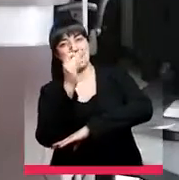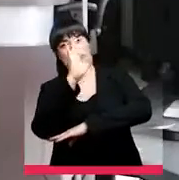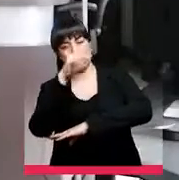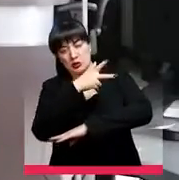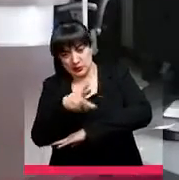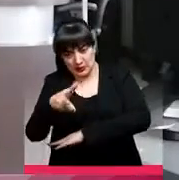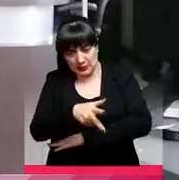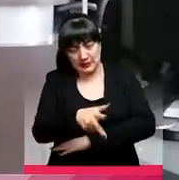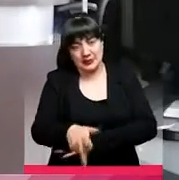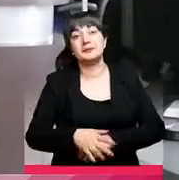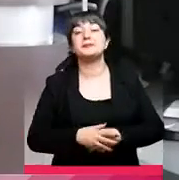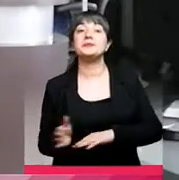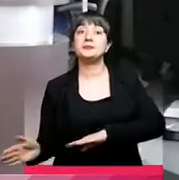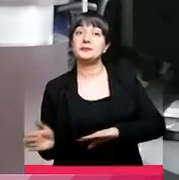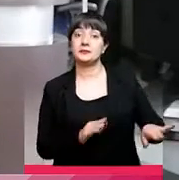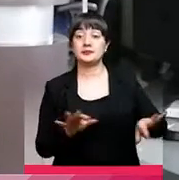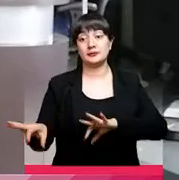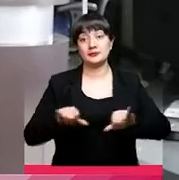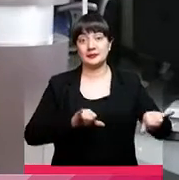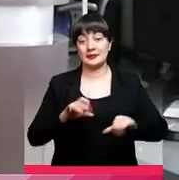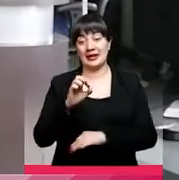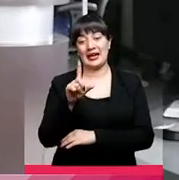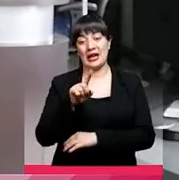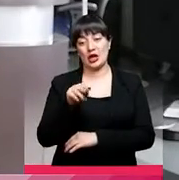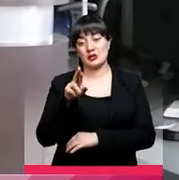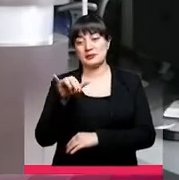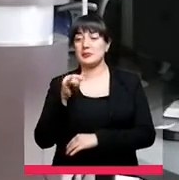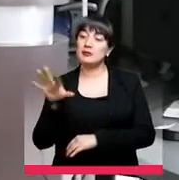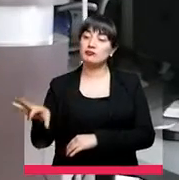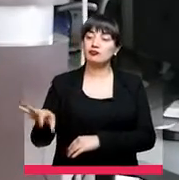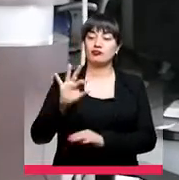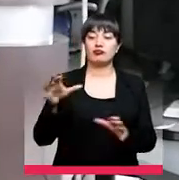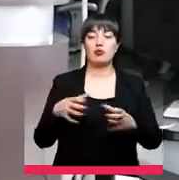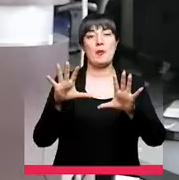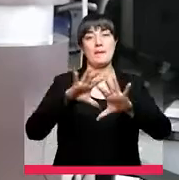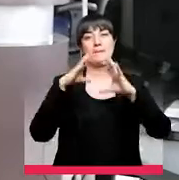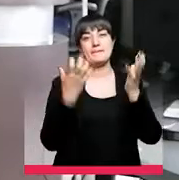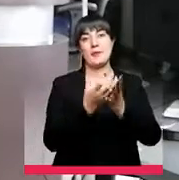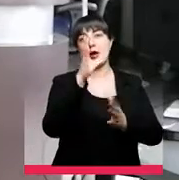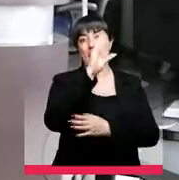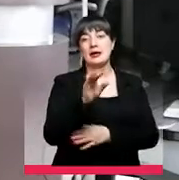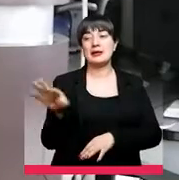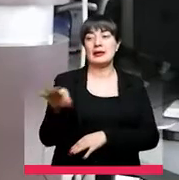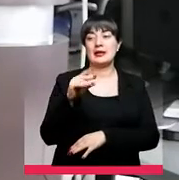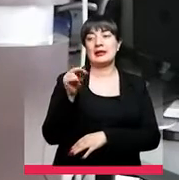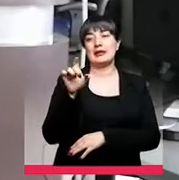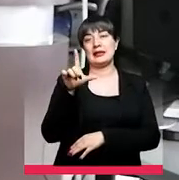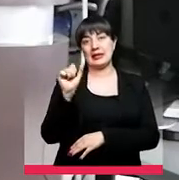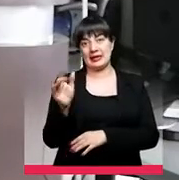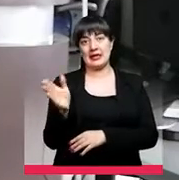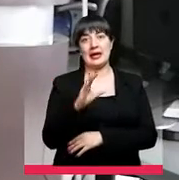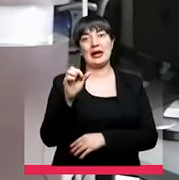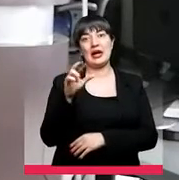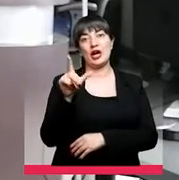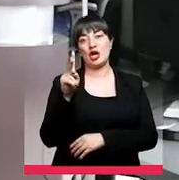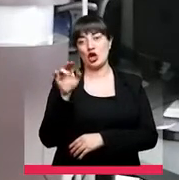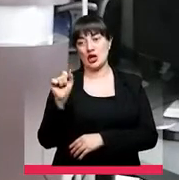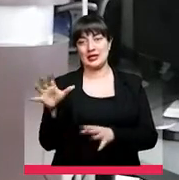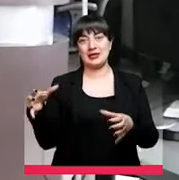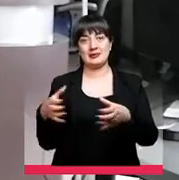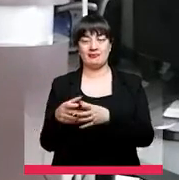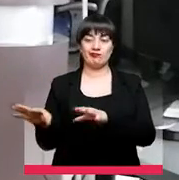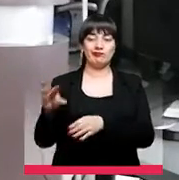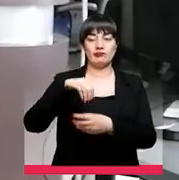El seleccionador nacional de ciclismo Carlos Mario Jaramillo convocó para los mundiales de Imola a Daniela Ateortúa y Carolina Upegui del Colnago y